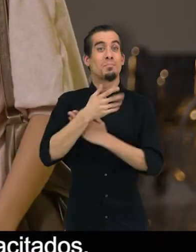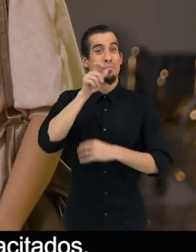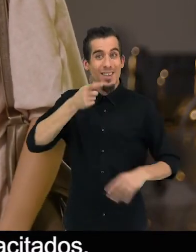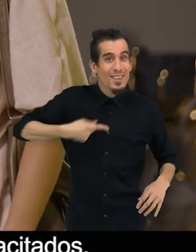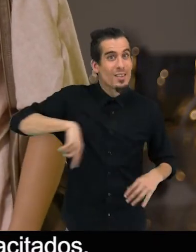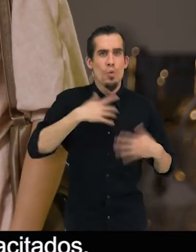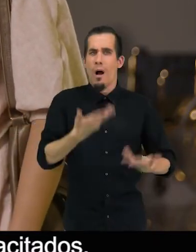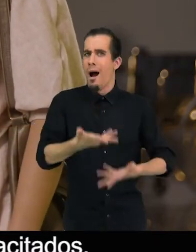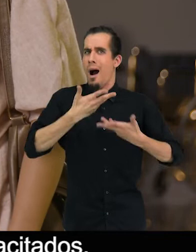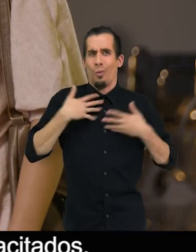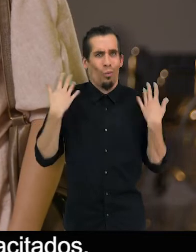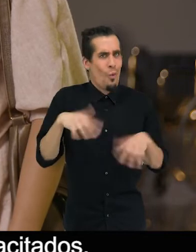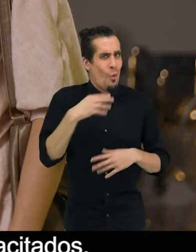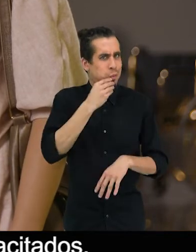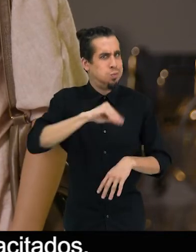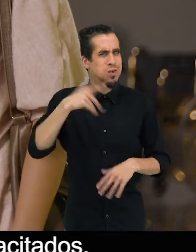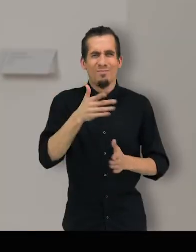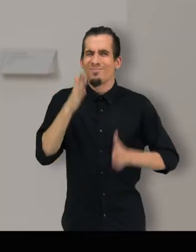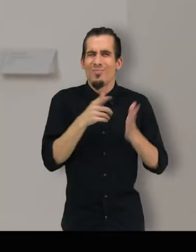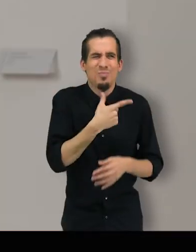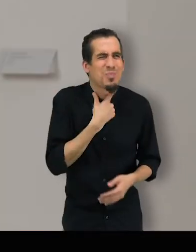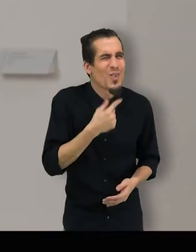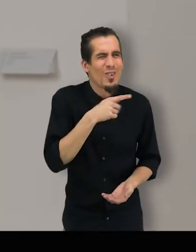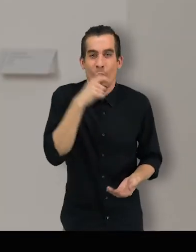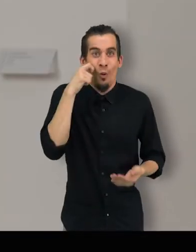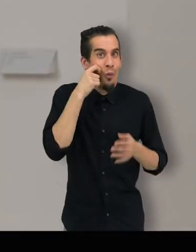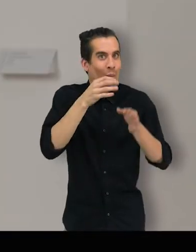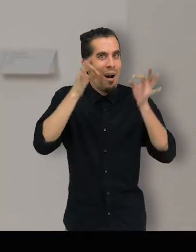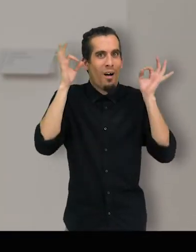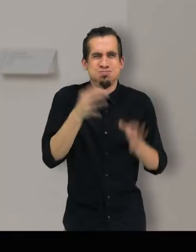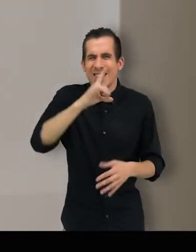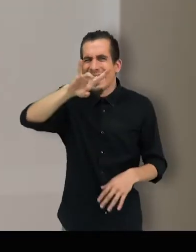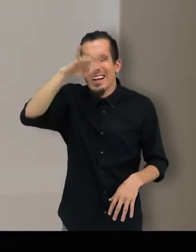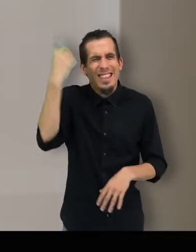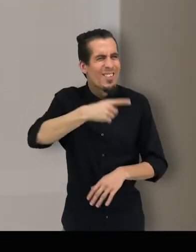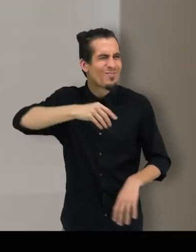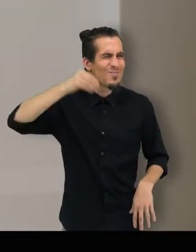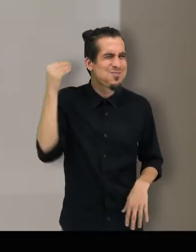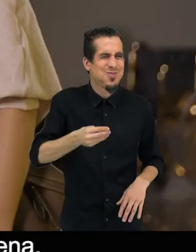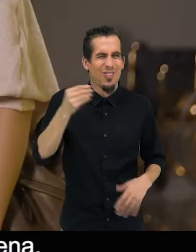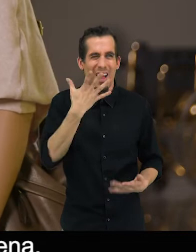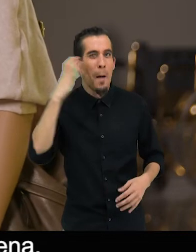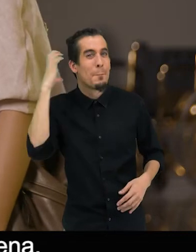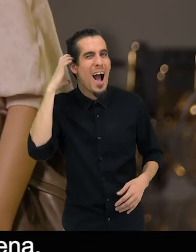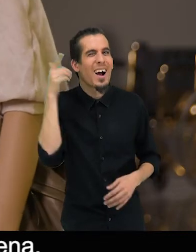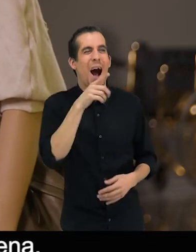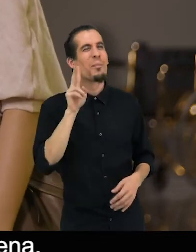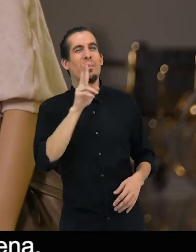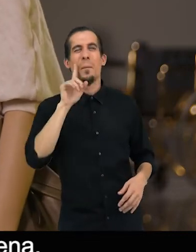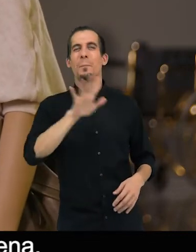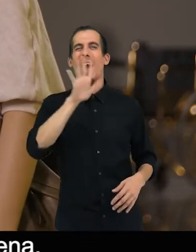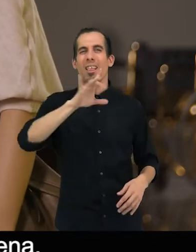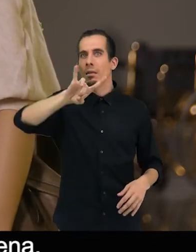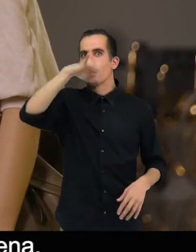y podría ayudarnos tanto a los discapacitados. Hace movimientos muy graciosos y muy humanos. Me parece una idea muy buena. Pues a mí PACA me